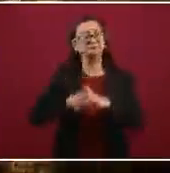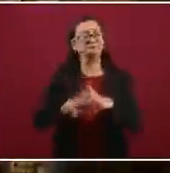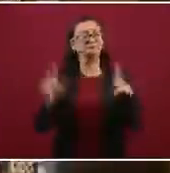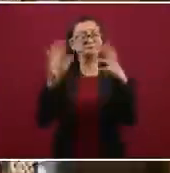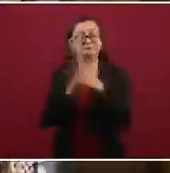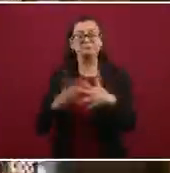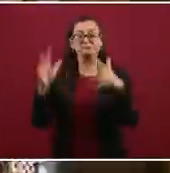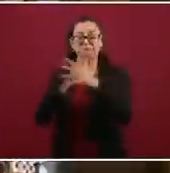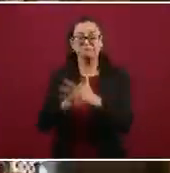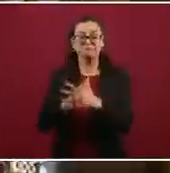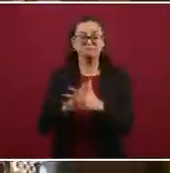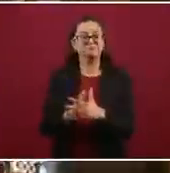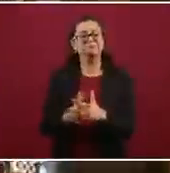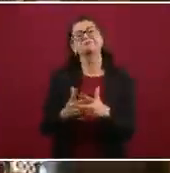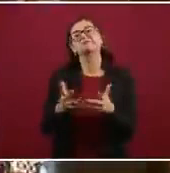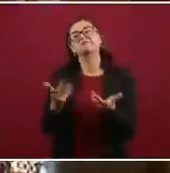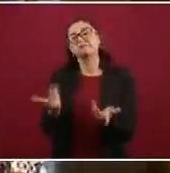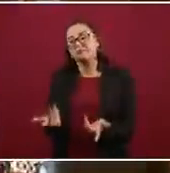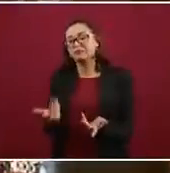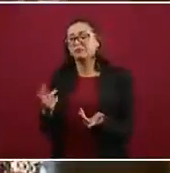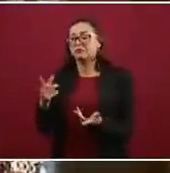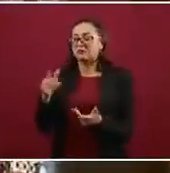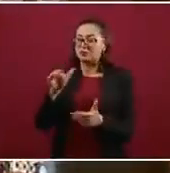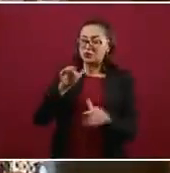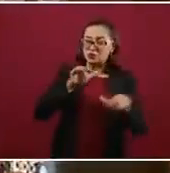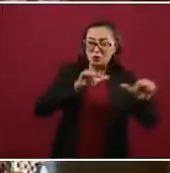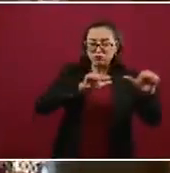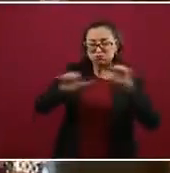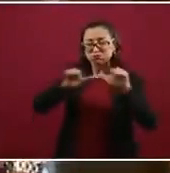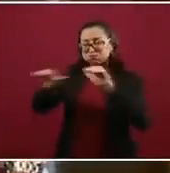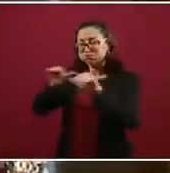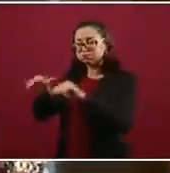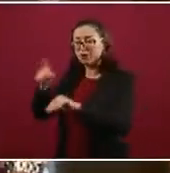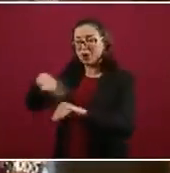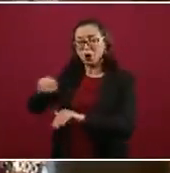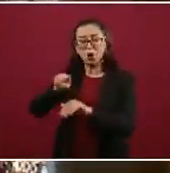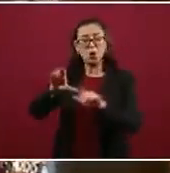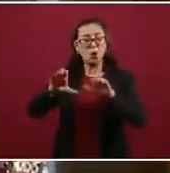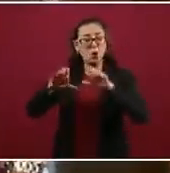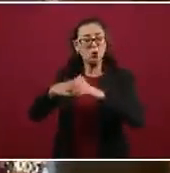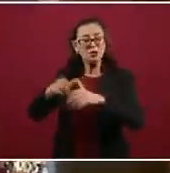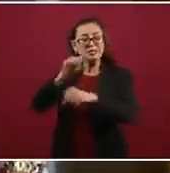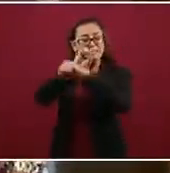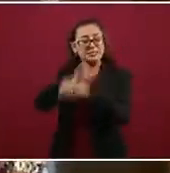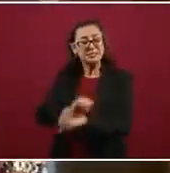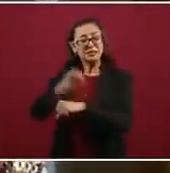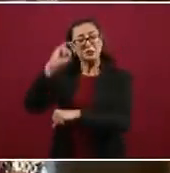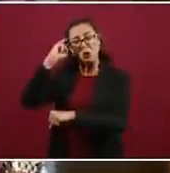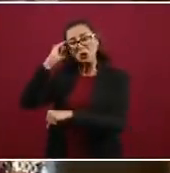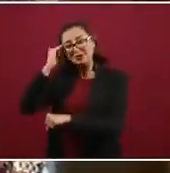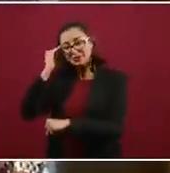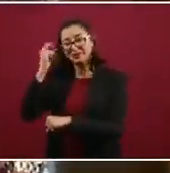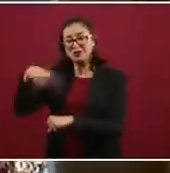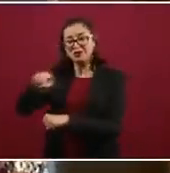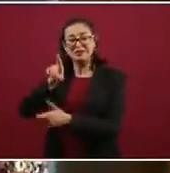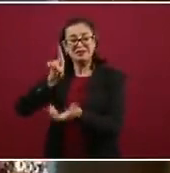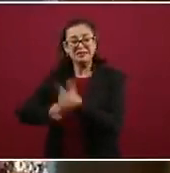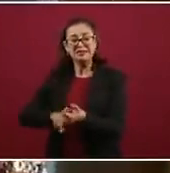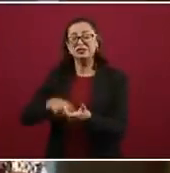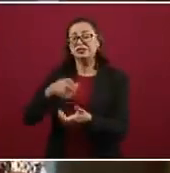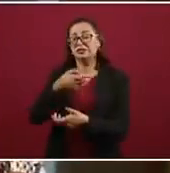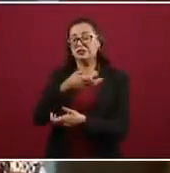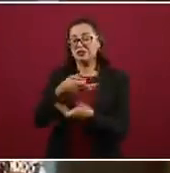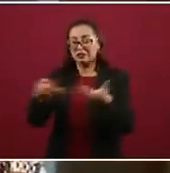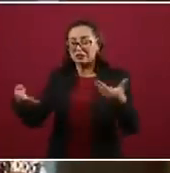apelando a las comunidades de esclavos, indios acasillados en las haciendas, a trabajo semiesclavo